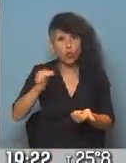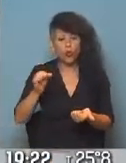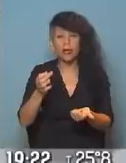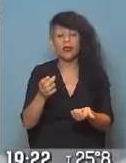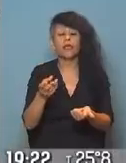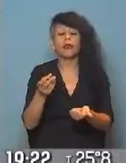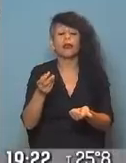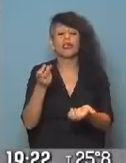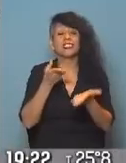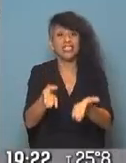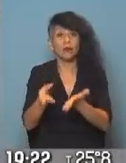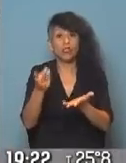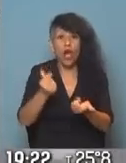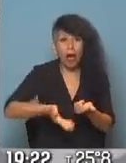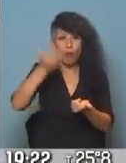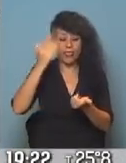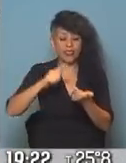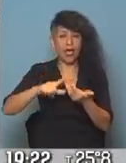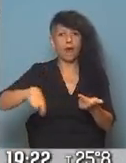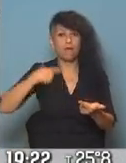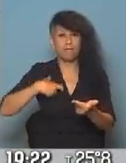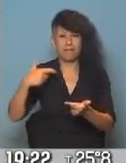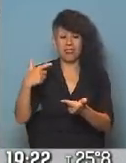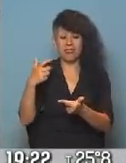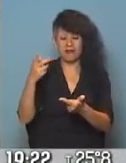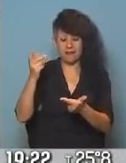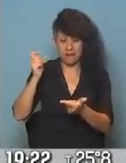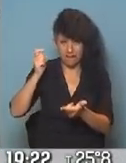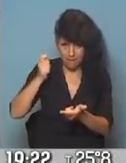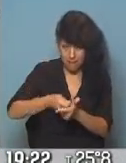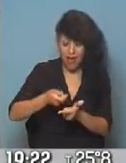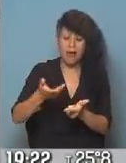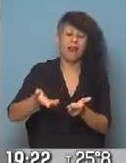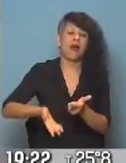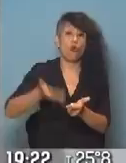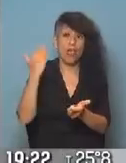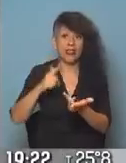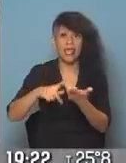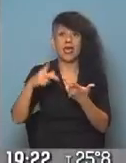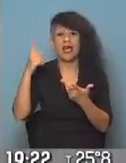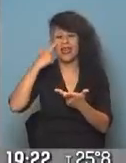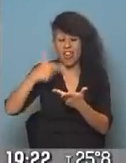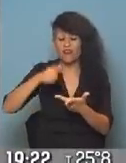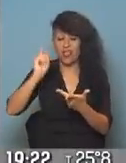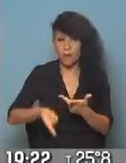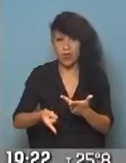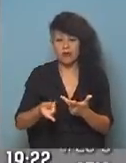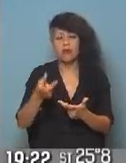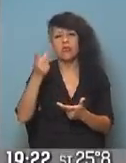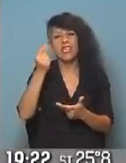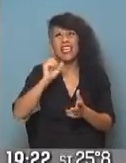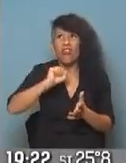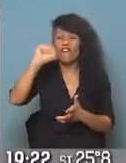tienes prepagas y tenés naftas con lo cual alimentos puede estar peor la inflación puede estar en la zona quizás no